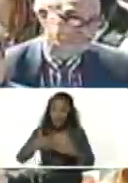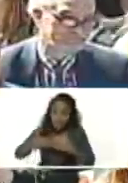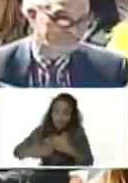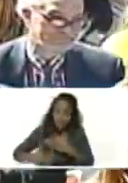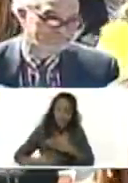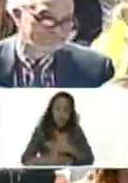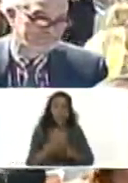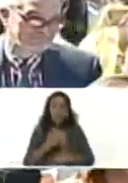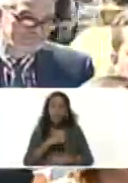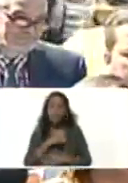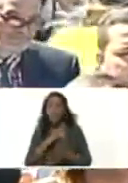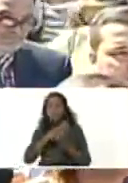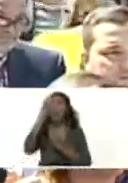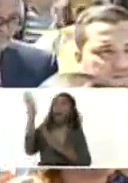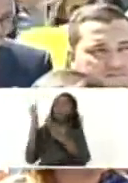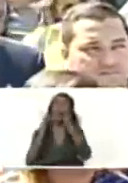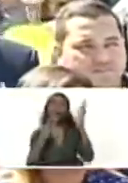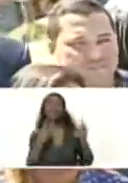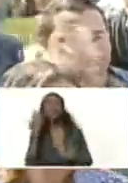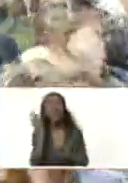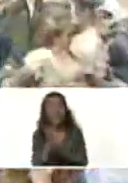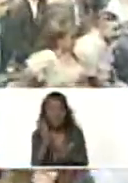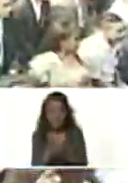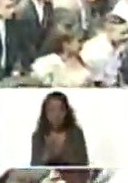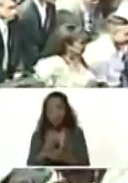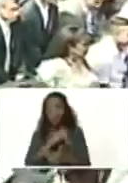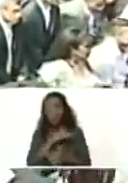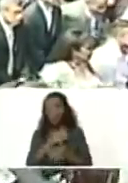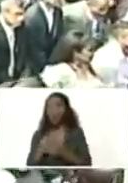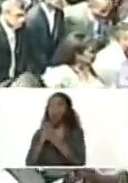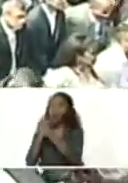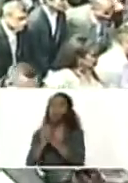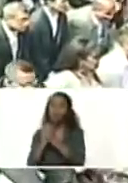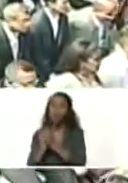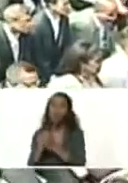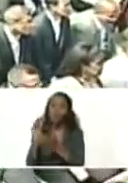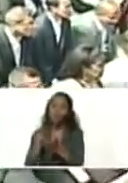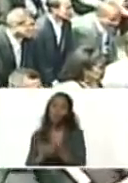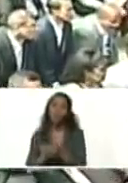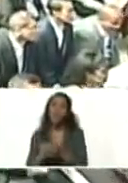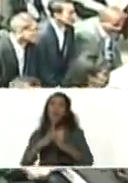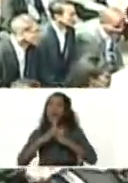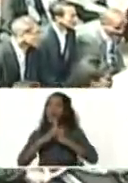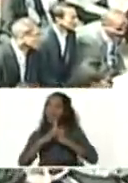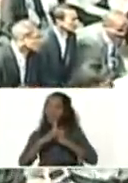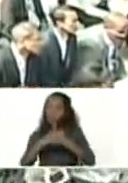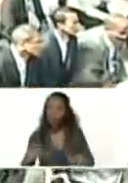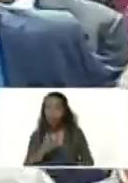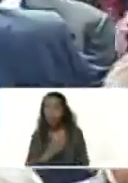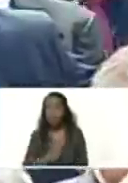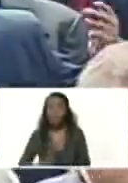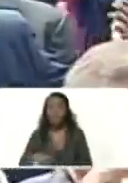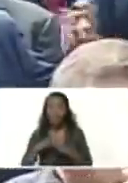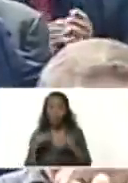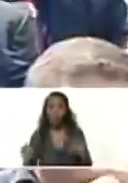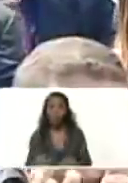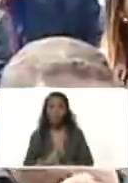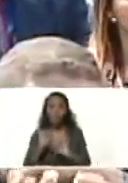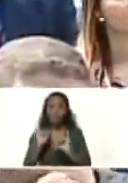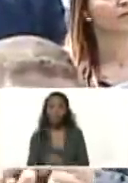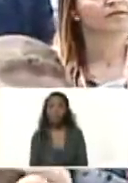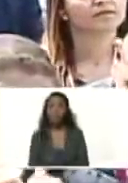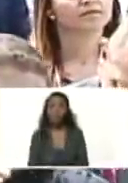nosotros podamos dar allí, siempre estarán nuestras oraciones. Es todo por ahora, presidente. Yo lo